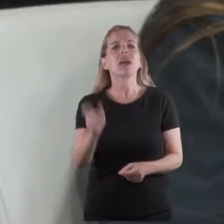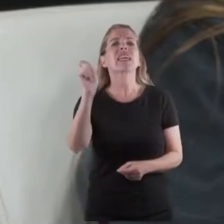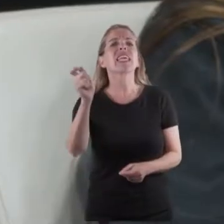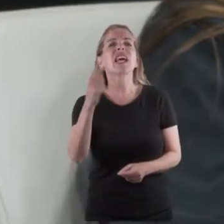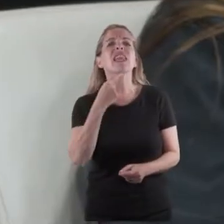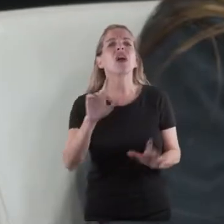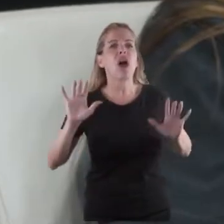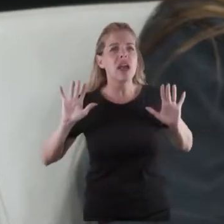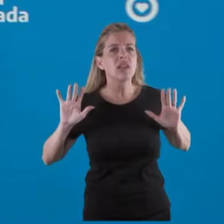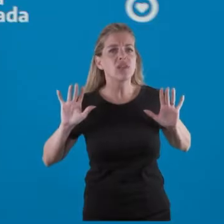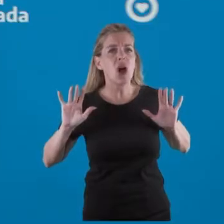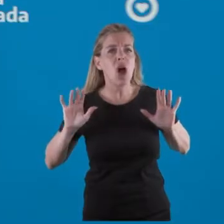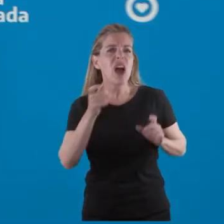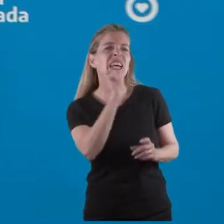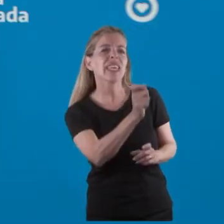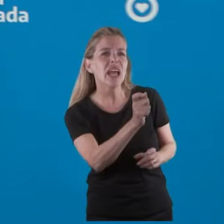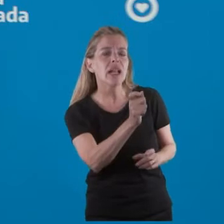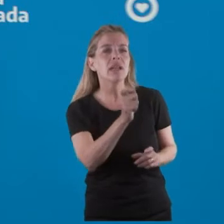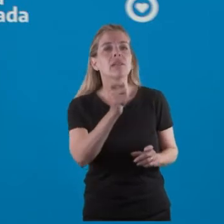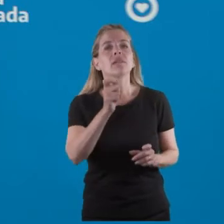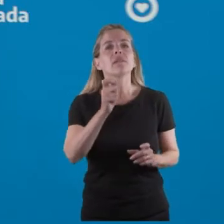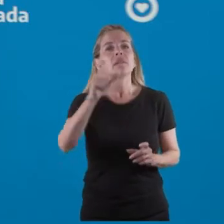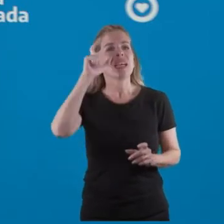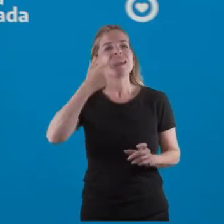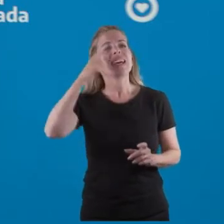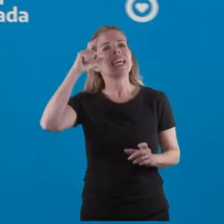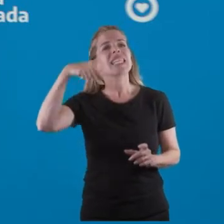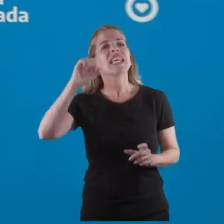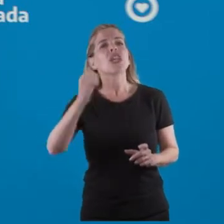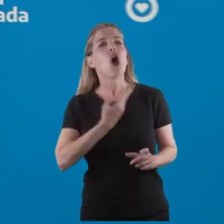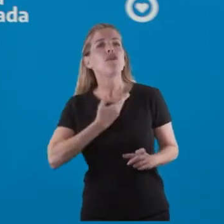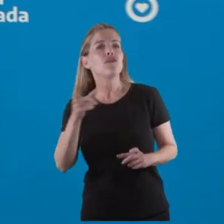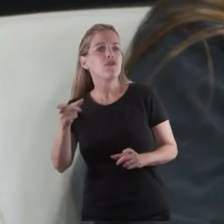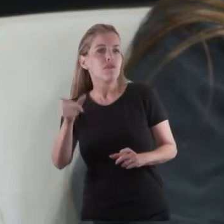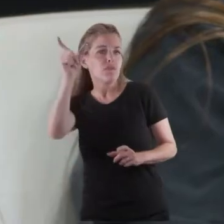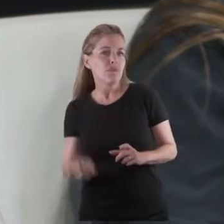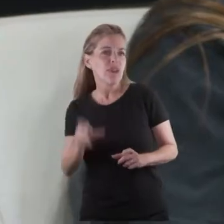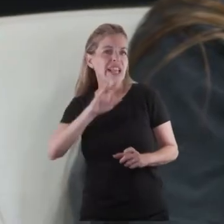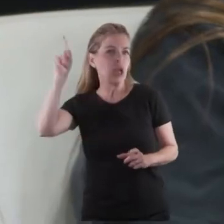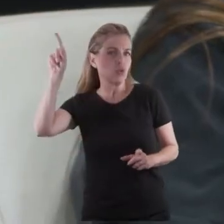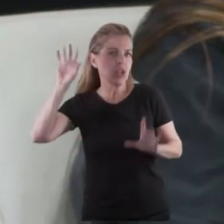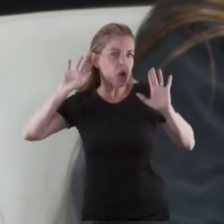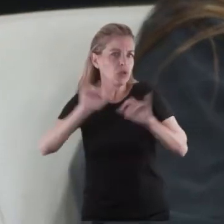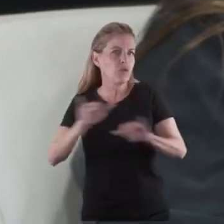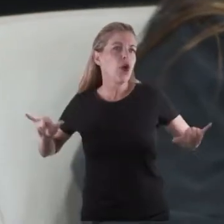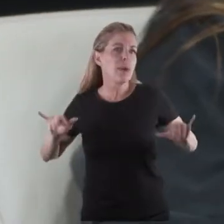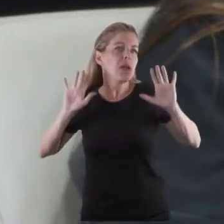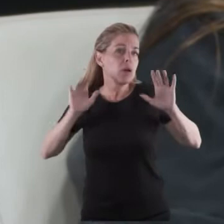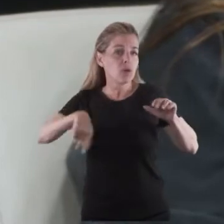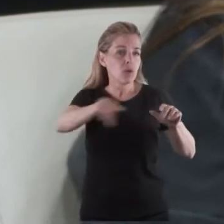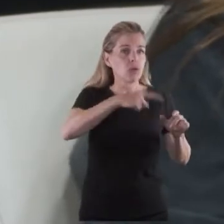pero es en off pero es una información de un alto funcionario porque conocemos